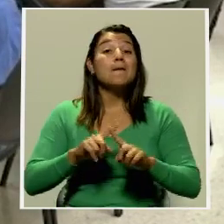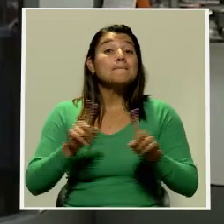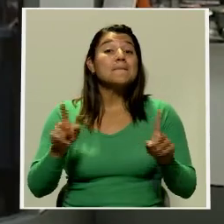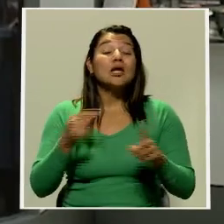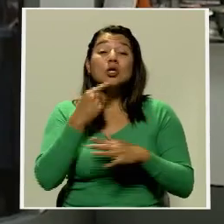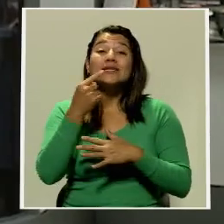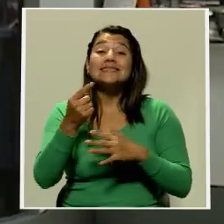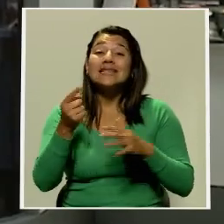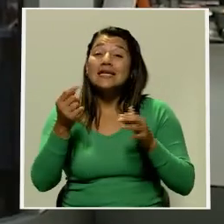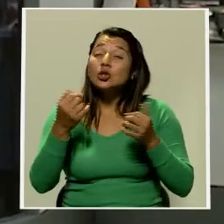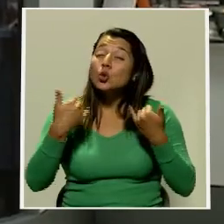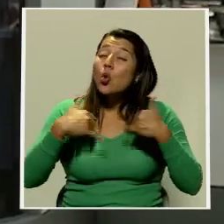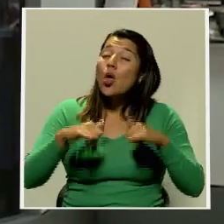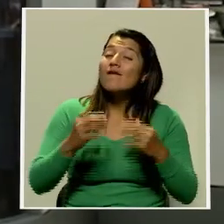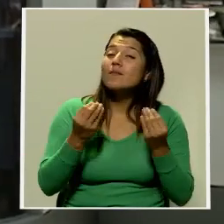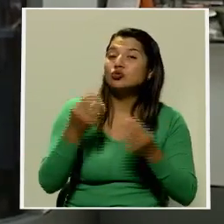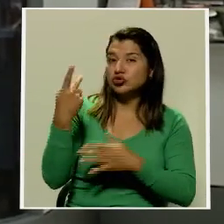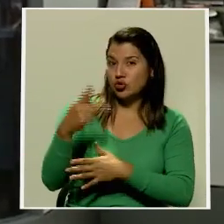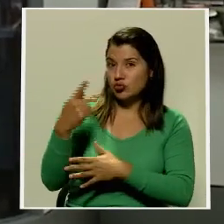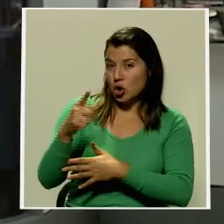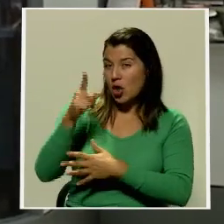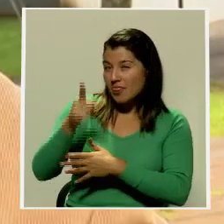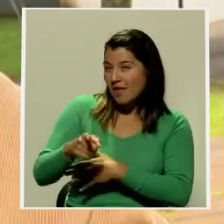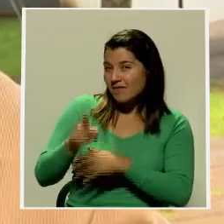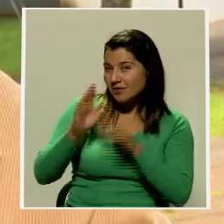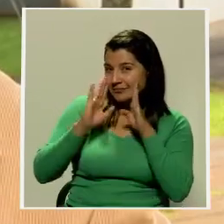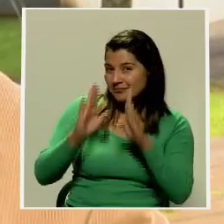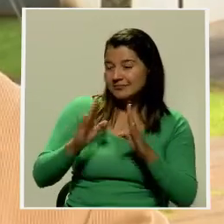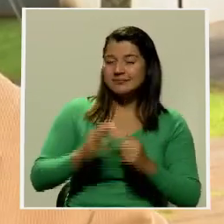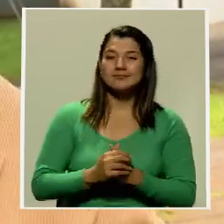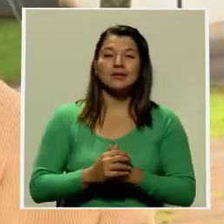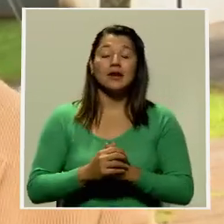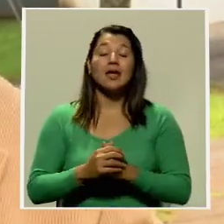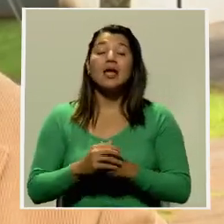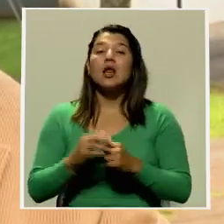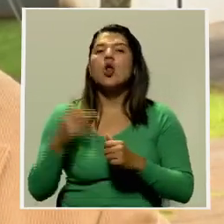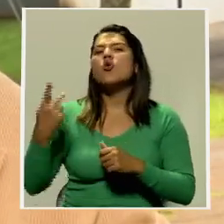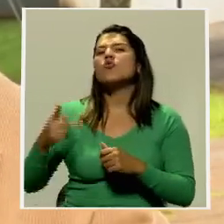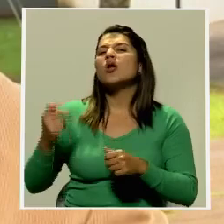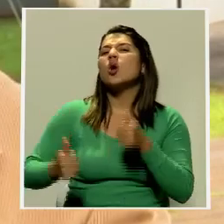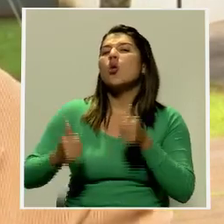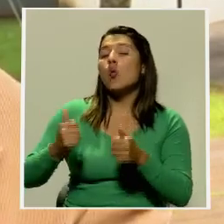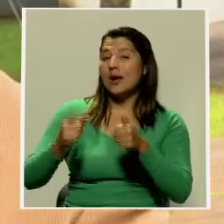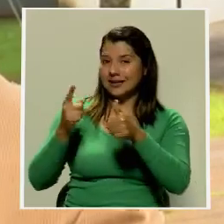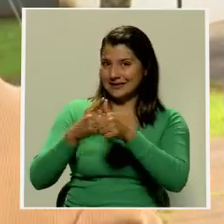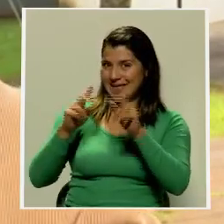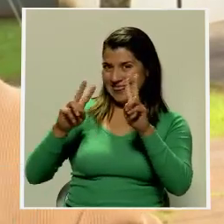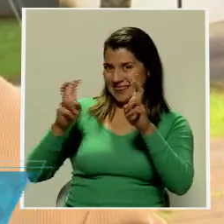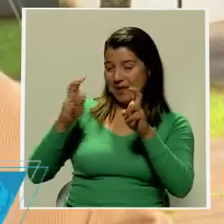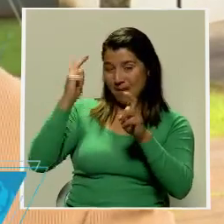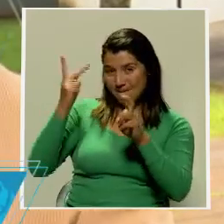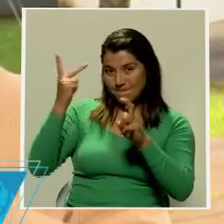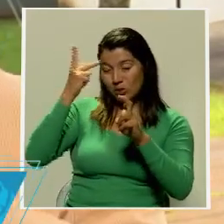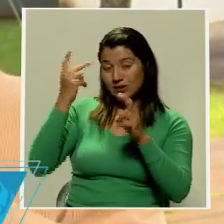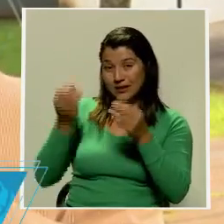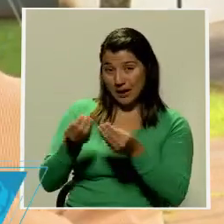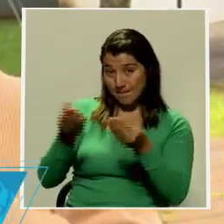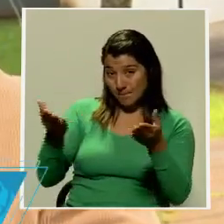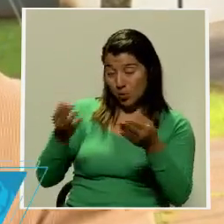argumenta que existen varios riesgos que también se deben considerar. Los riesgos básicamente son en los temas de políticas públicas,